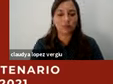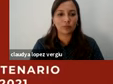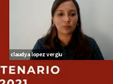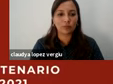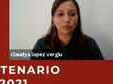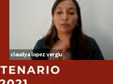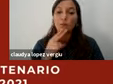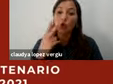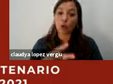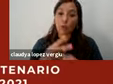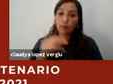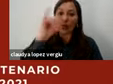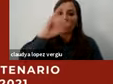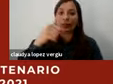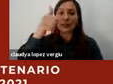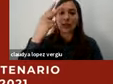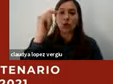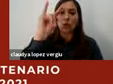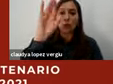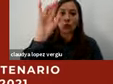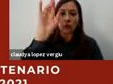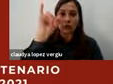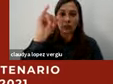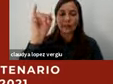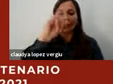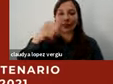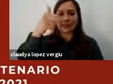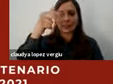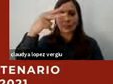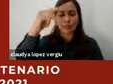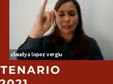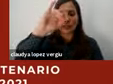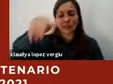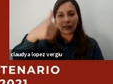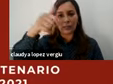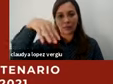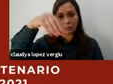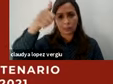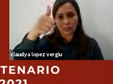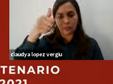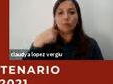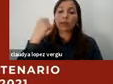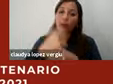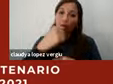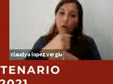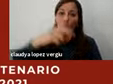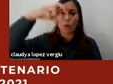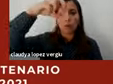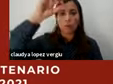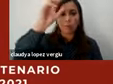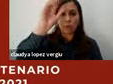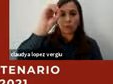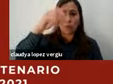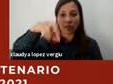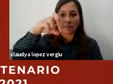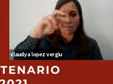Bueno, mi nombre es Sayuri Sakijama, soy miembro del Grupo de Trabajo para la Igualdad de Género en PROMPERÚ, también jefe de la Oficina de Planeamiento y